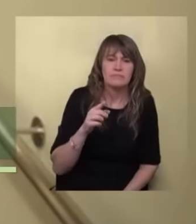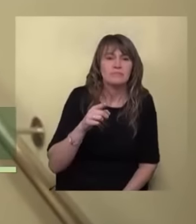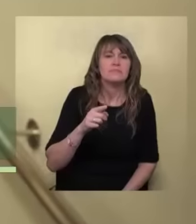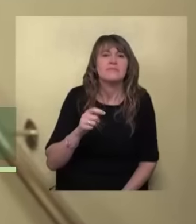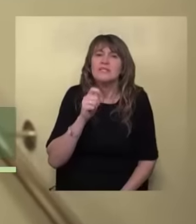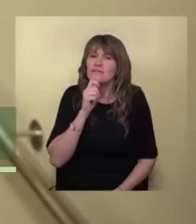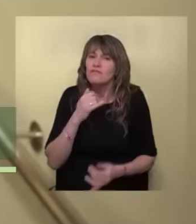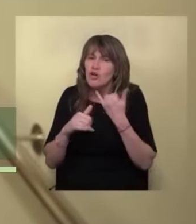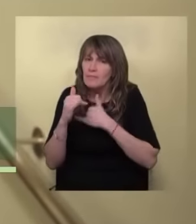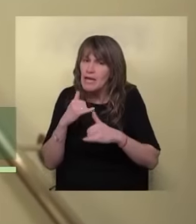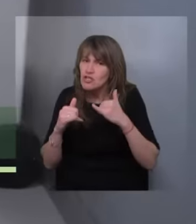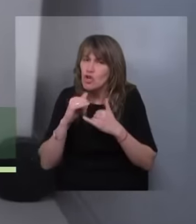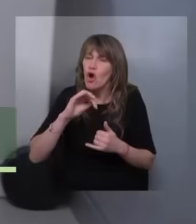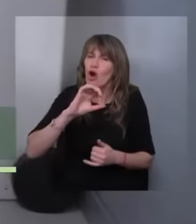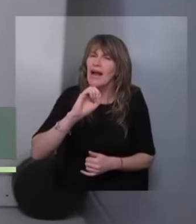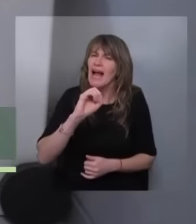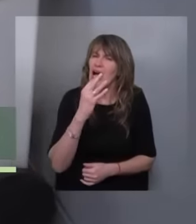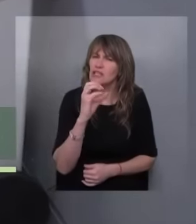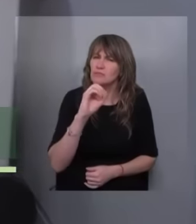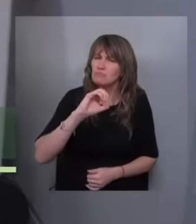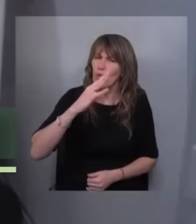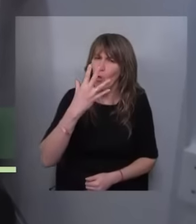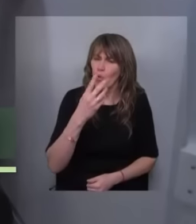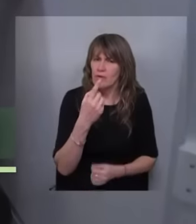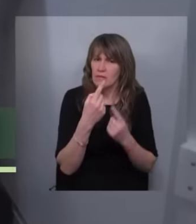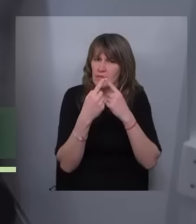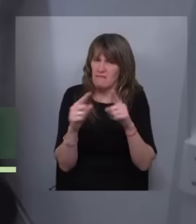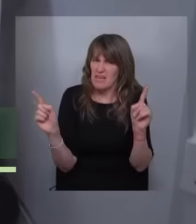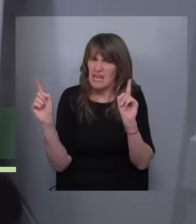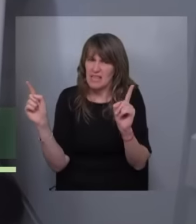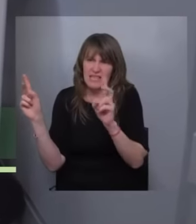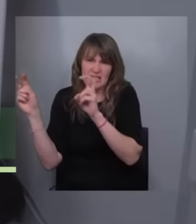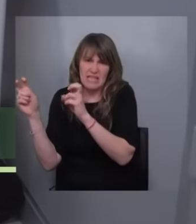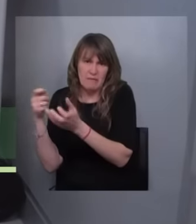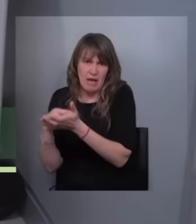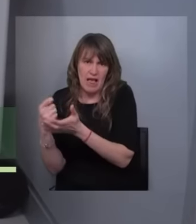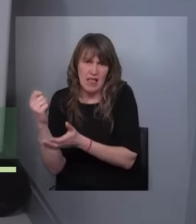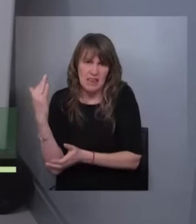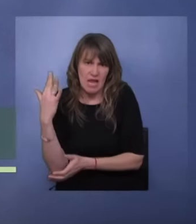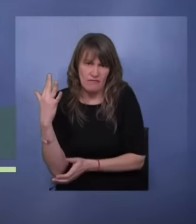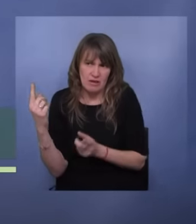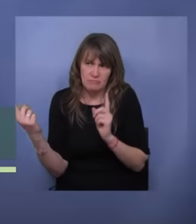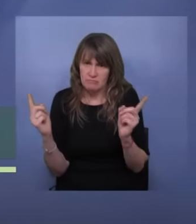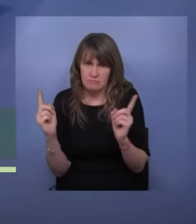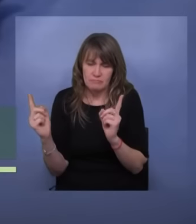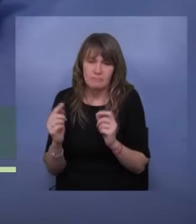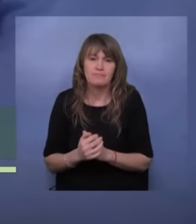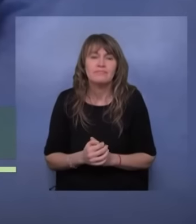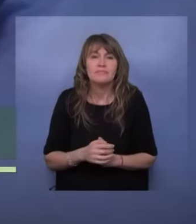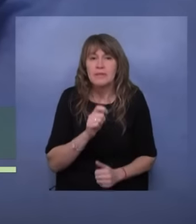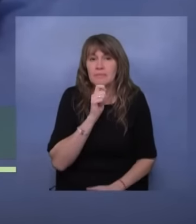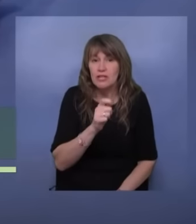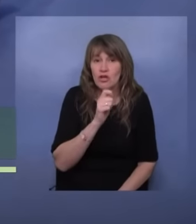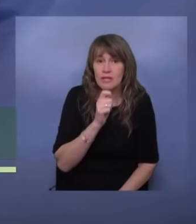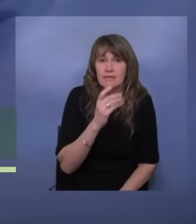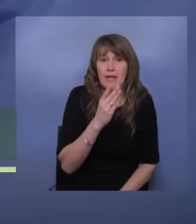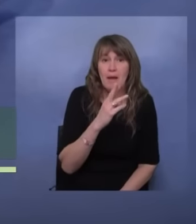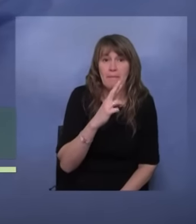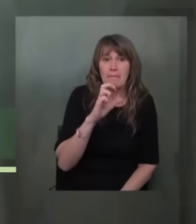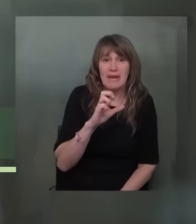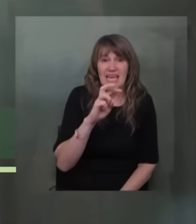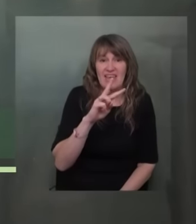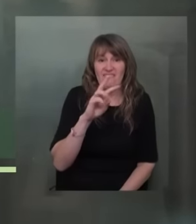que maneja el casmu no se ajusta a la realidad esto lo publicó esta tarde el diario del país y hace minutos el periodista Eduardo preve también publicó que